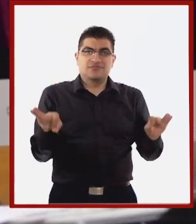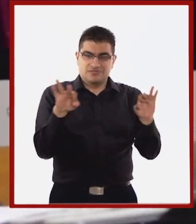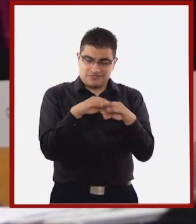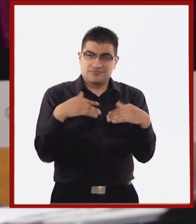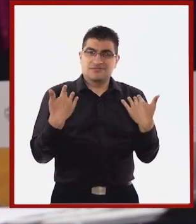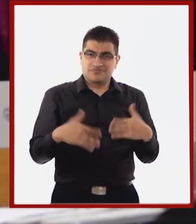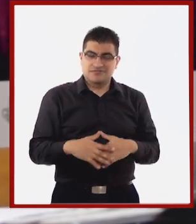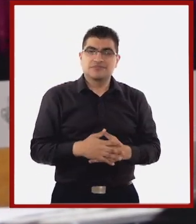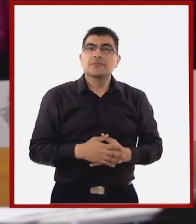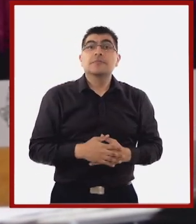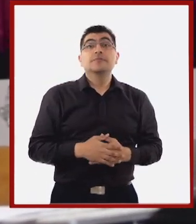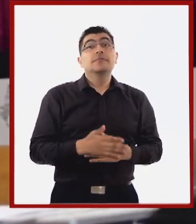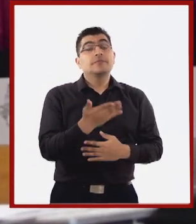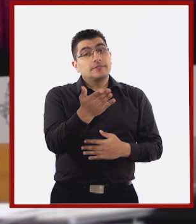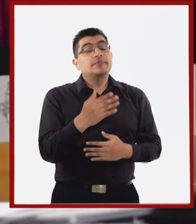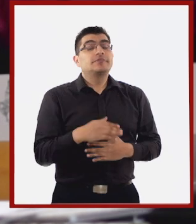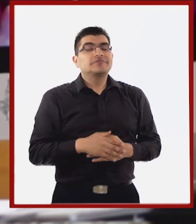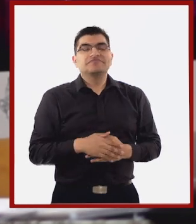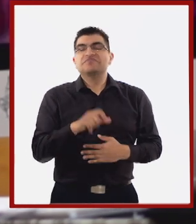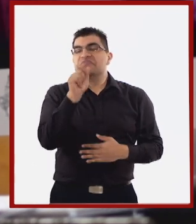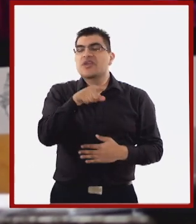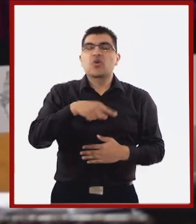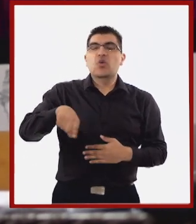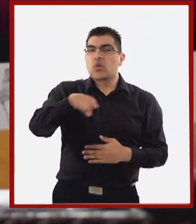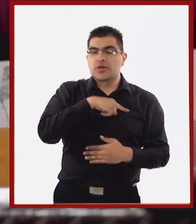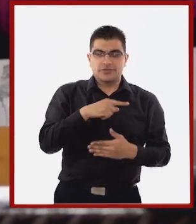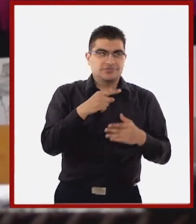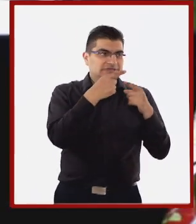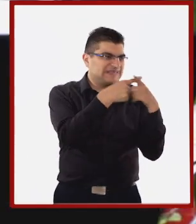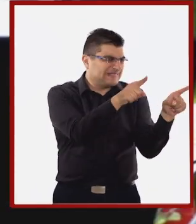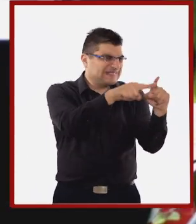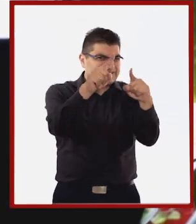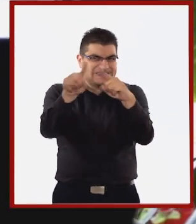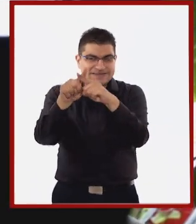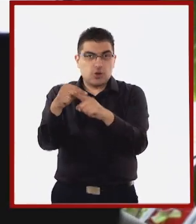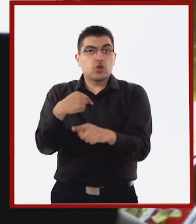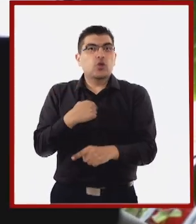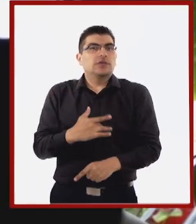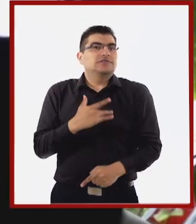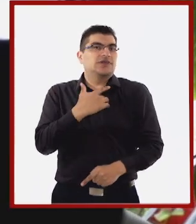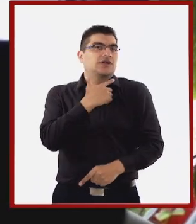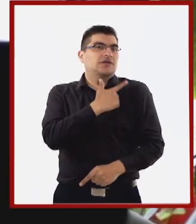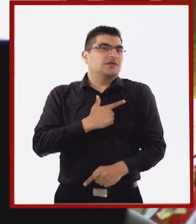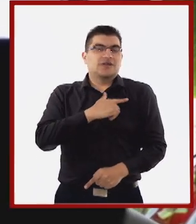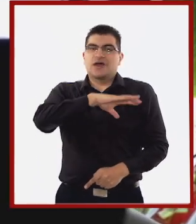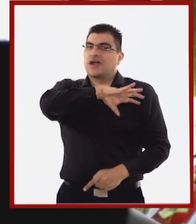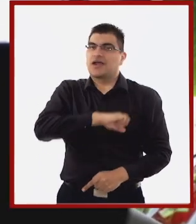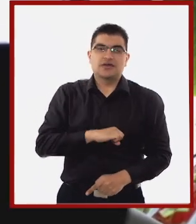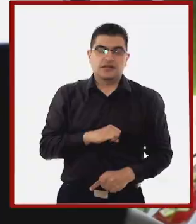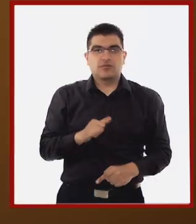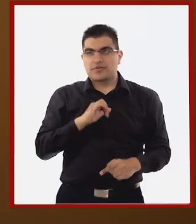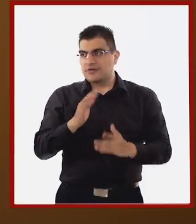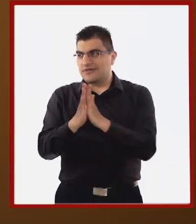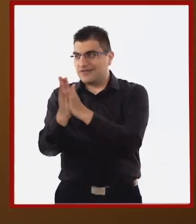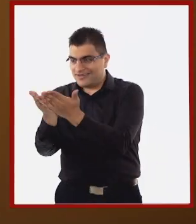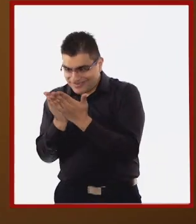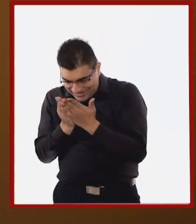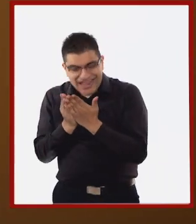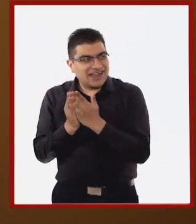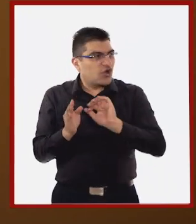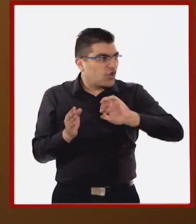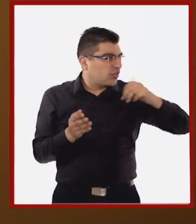importante, ¿no? Y en la variedad está el gusto, como dice el dicho, ¿no? Se puede pasar de un medio a otro de